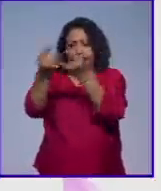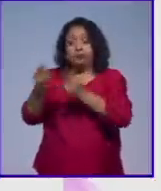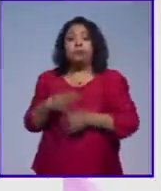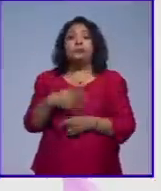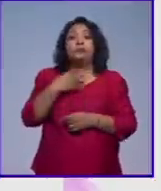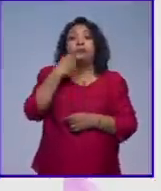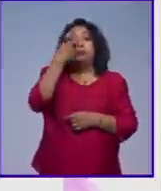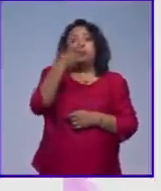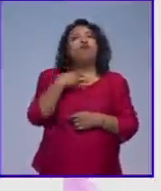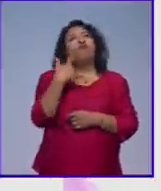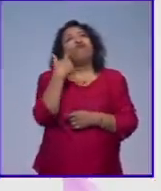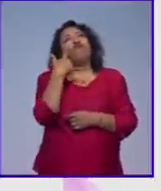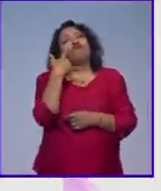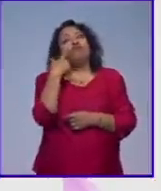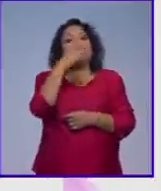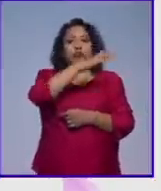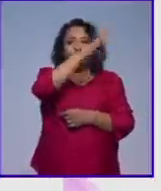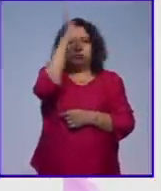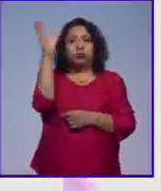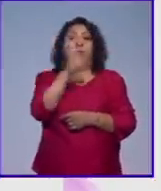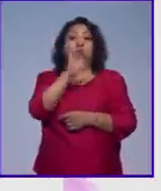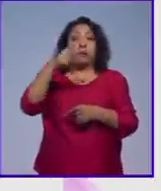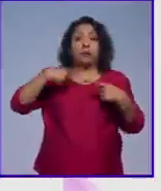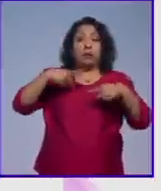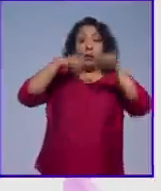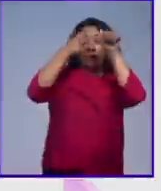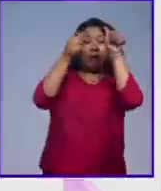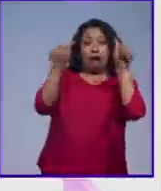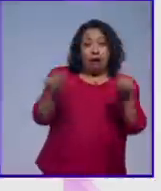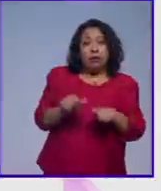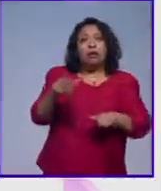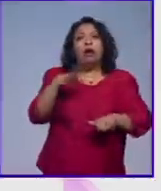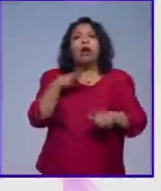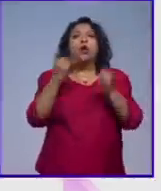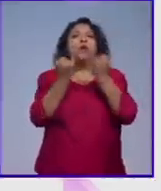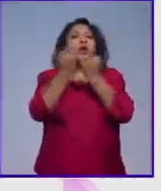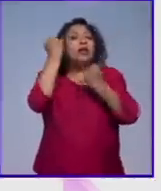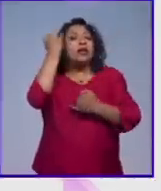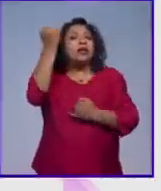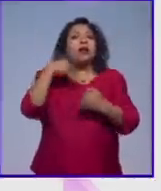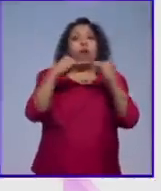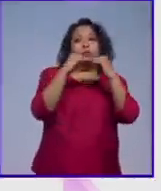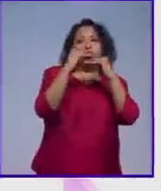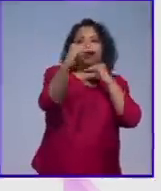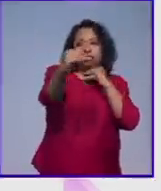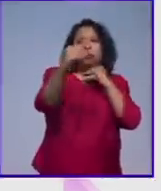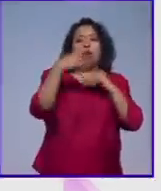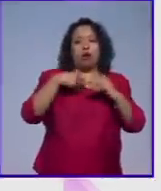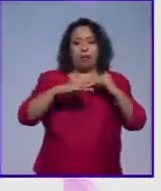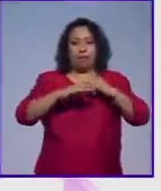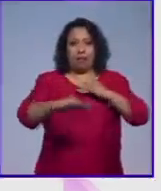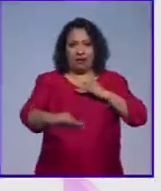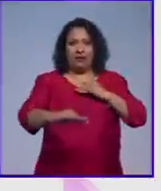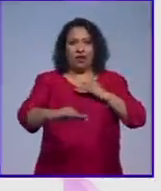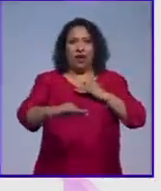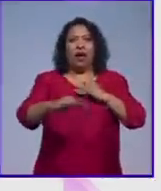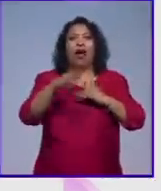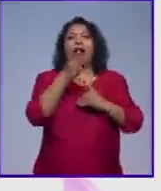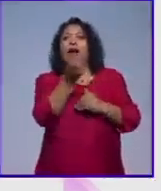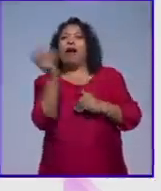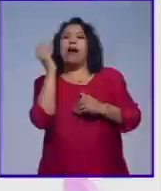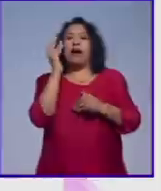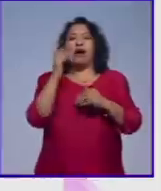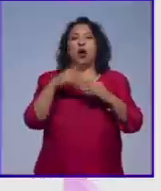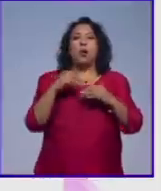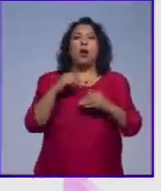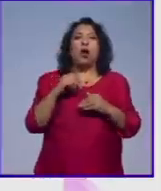Así, esa contemplación del cielo le permite al artista jugar con la idea de horizonte, representado por el piso, donde algunas de sus obras